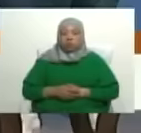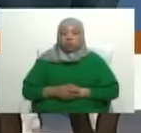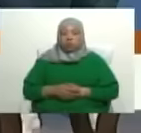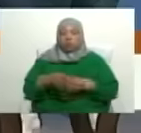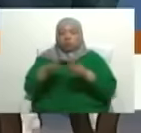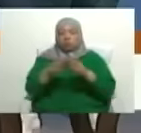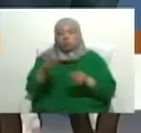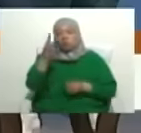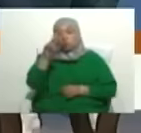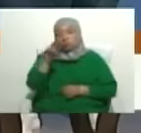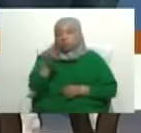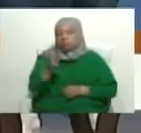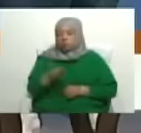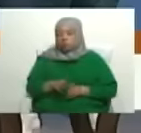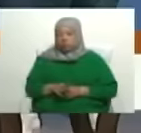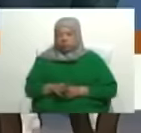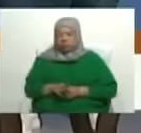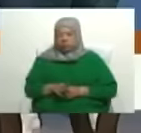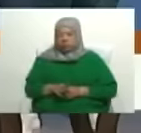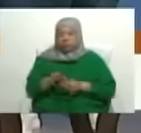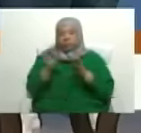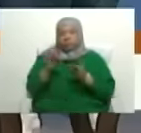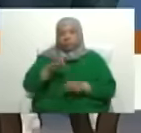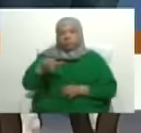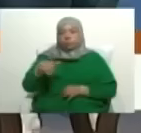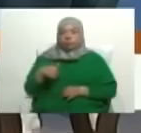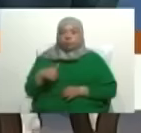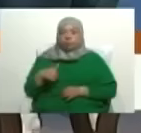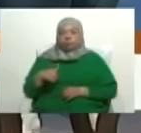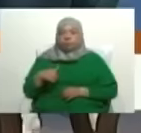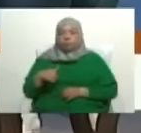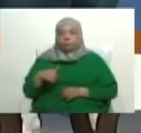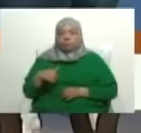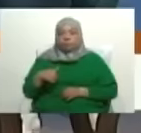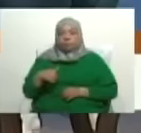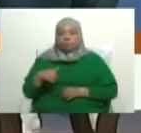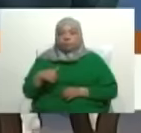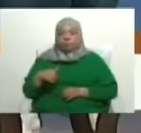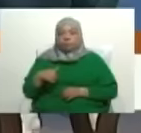Todos los días, por 30 monedas.